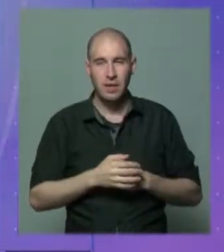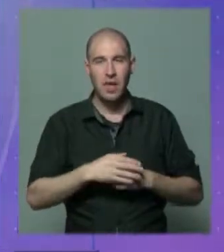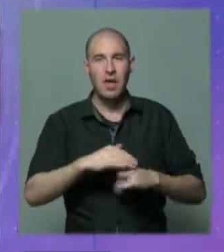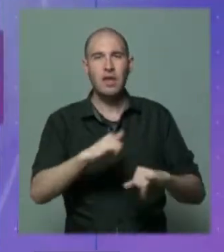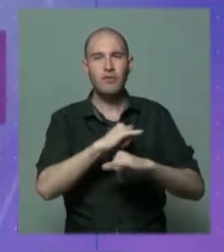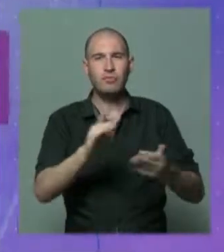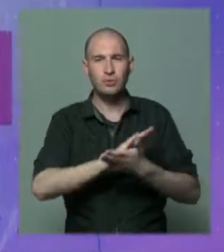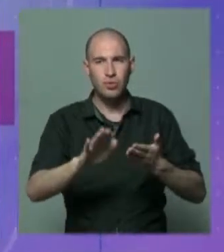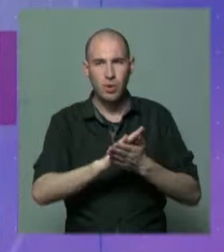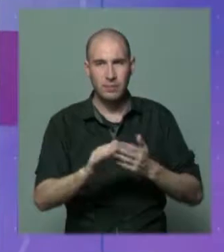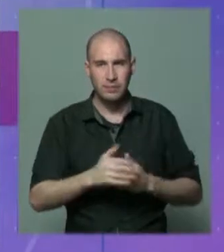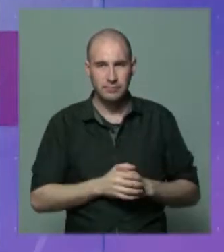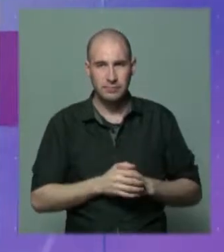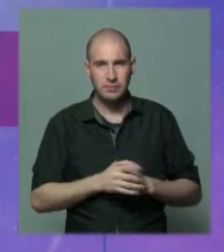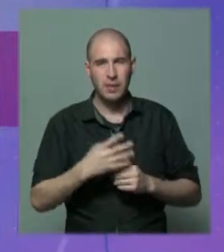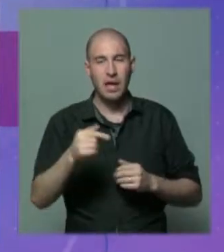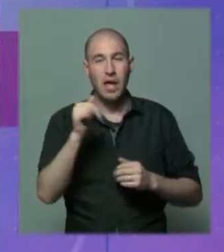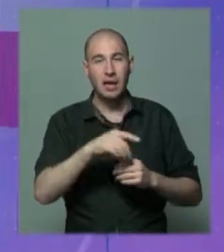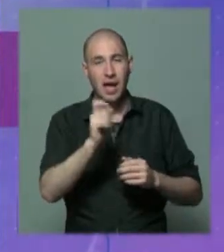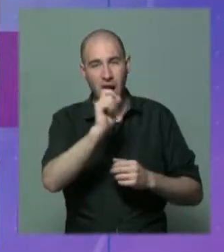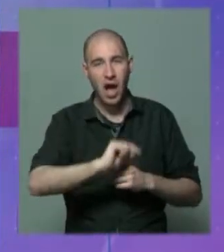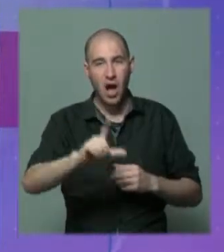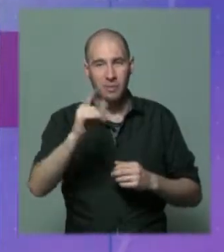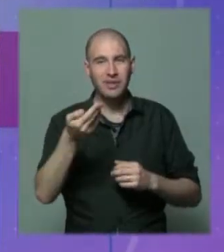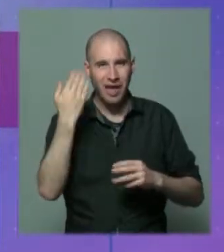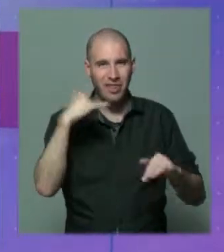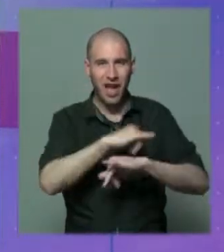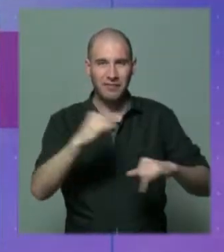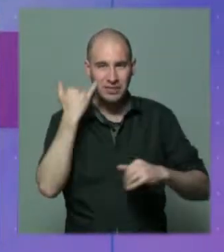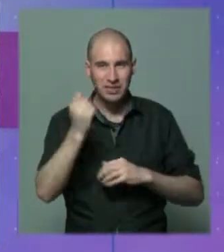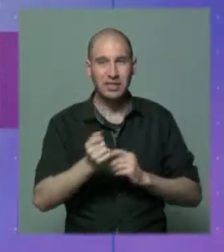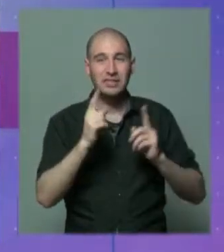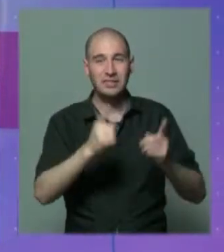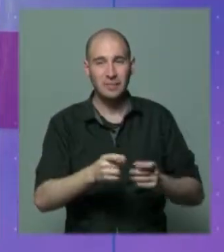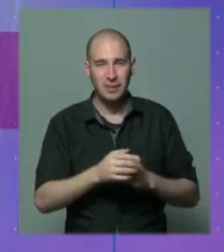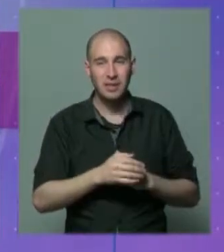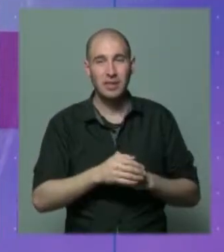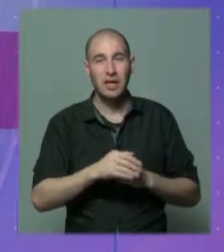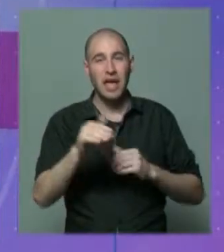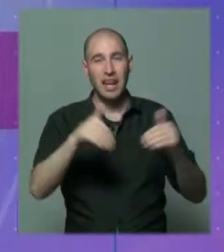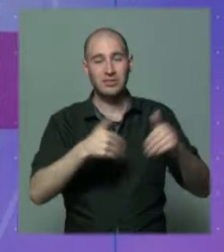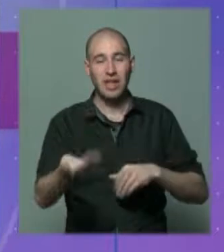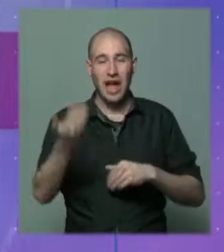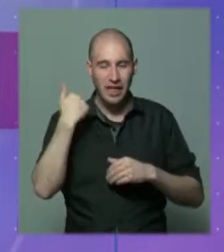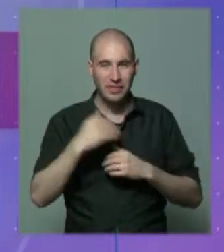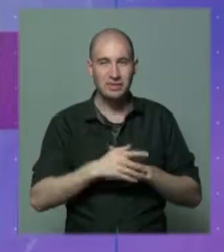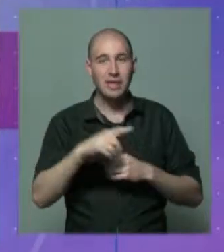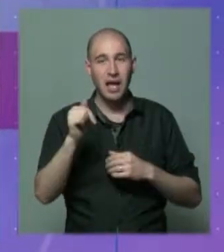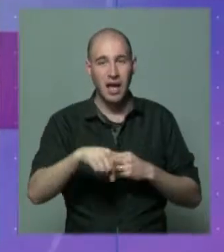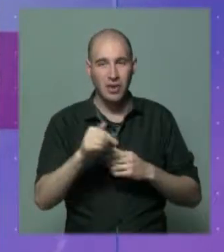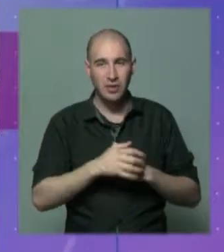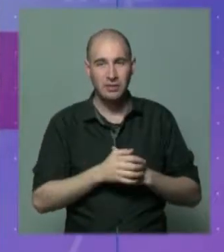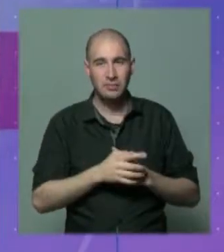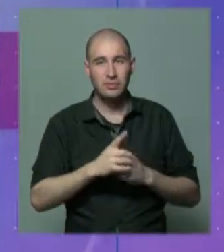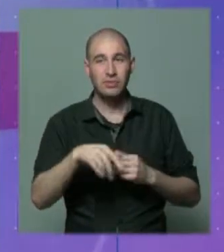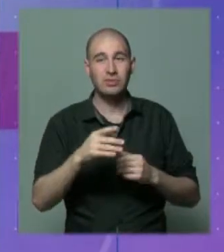último momento, estaba previsto este incremento, se había anunciado, ocurrió también en las elecciones anteriores y en este momento, aquí en donde